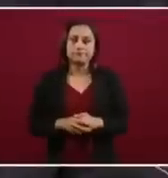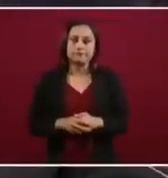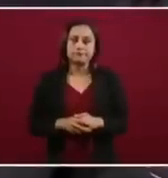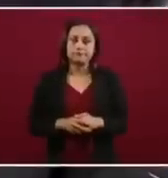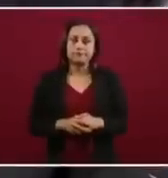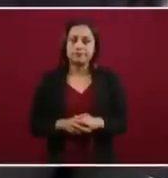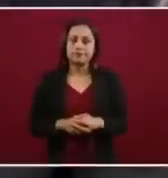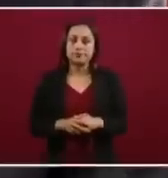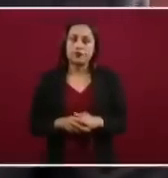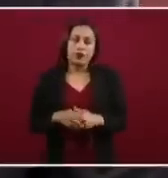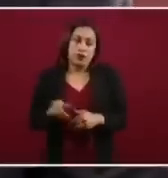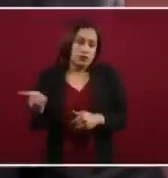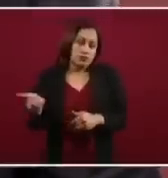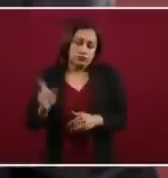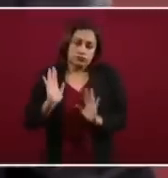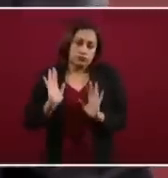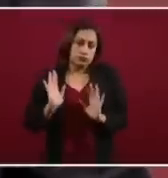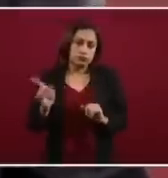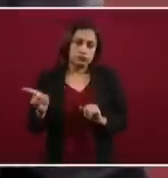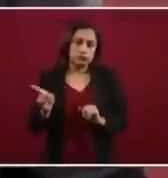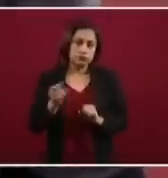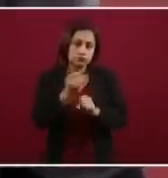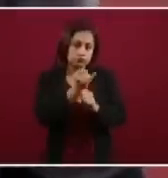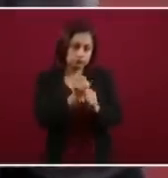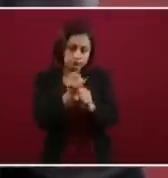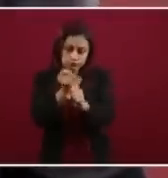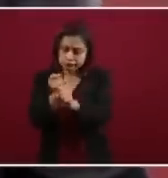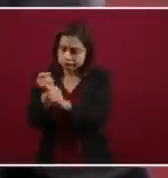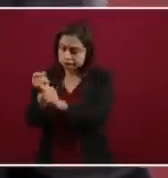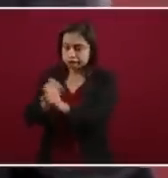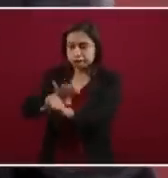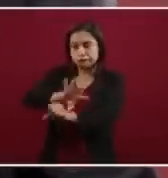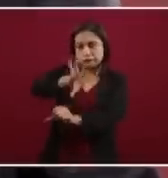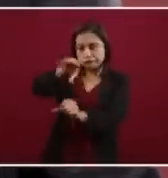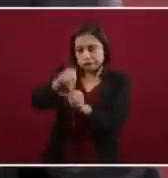pues incluir todo, como son las investigaciones.